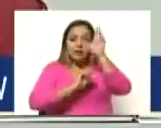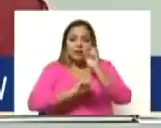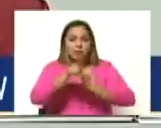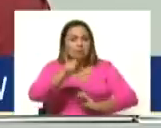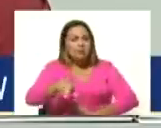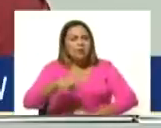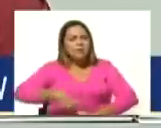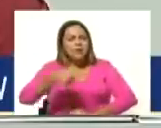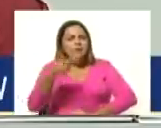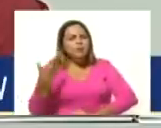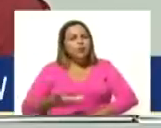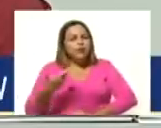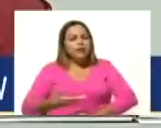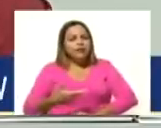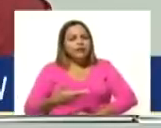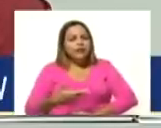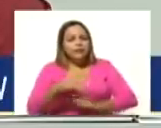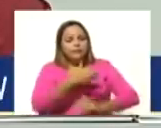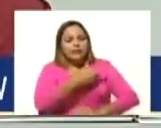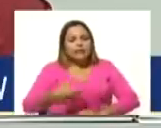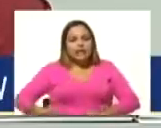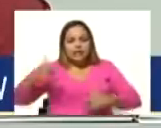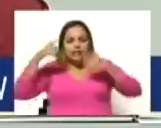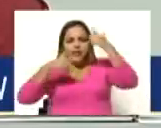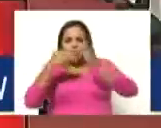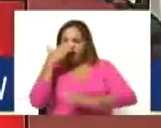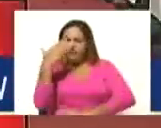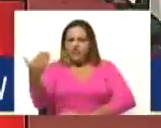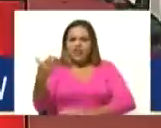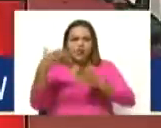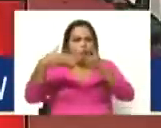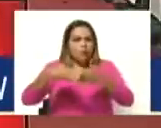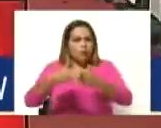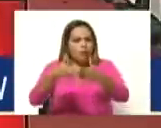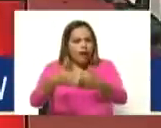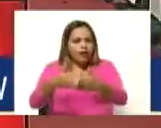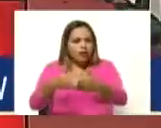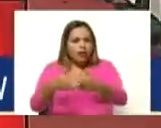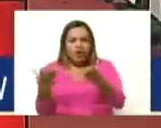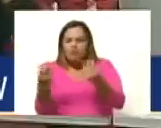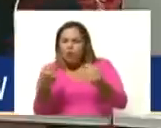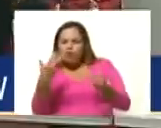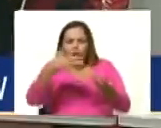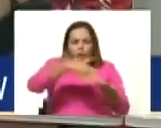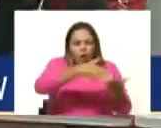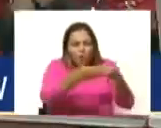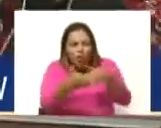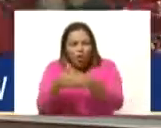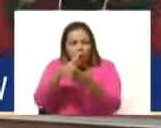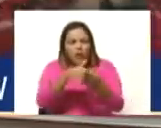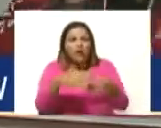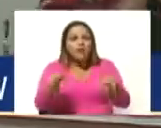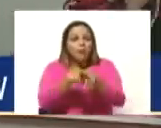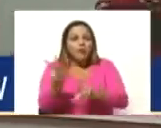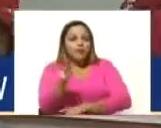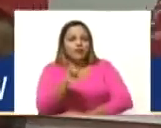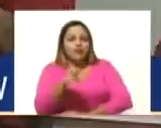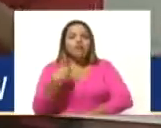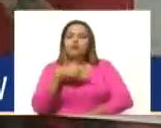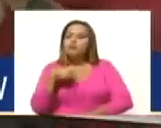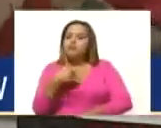poderoso que pudimos haber aprendido, que fue el comandante Hugo Chávez, que estuvo al frente de un barco en miles de tempestades. Y salimos